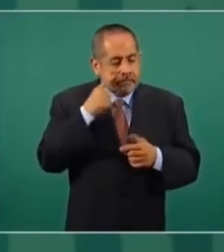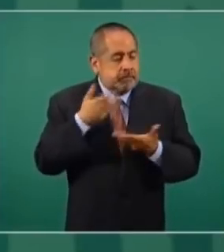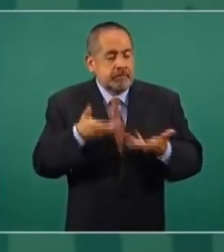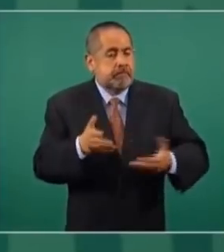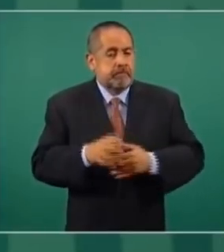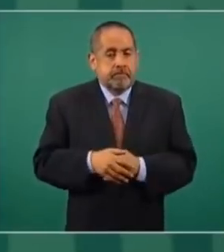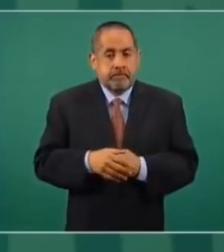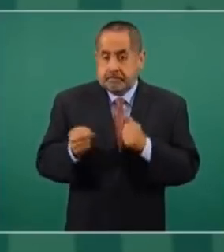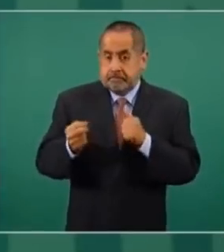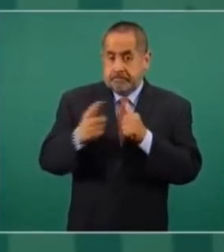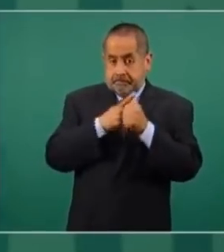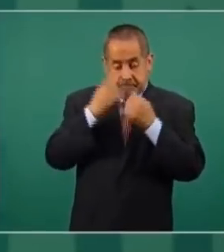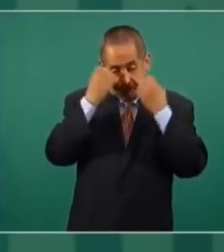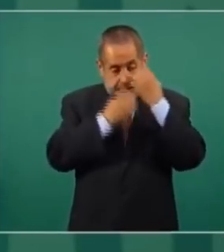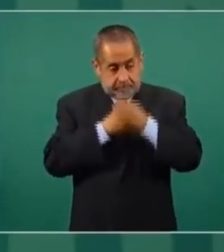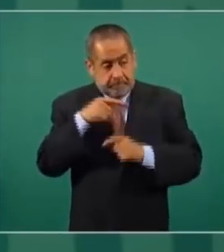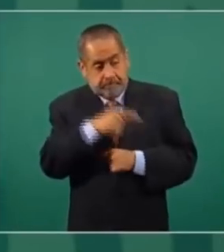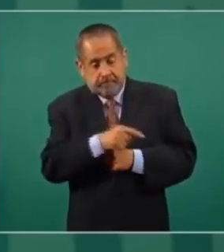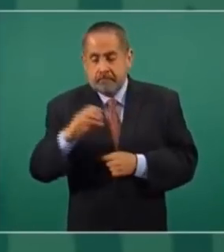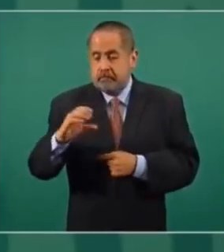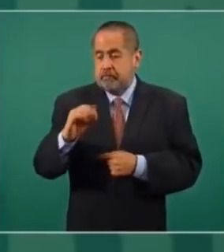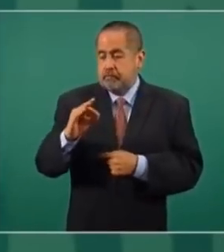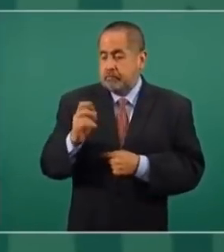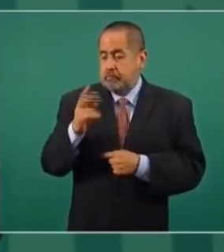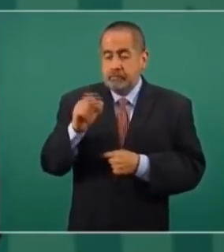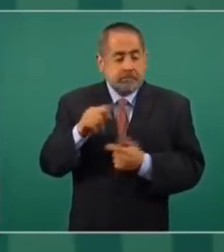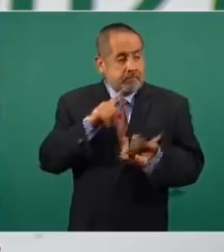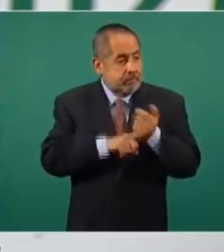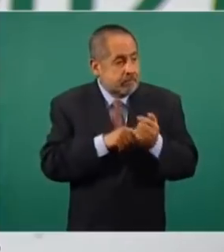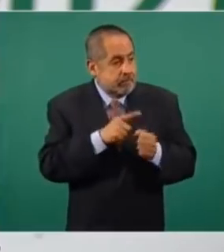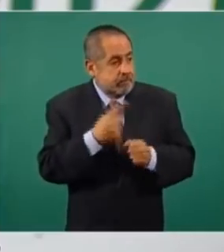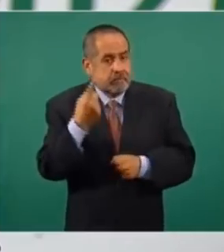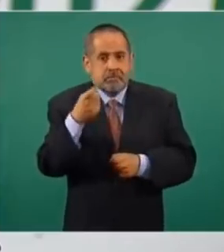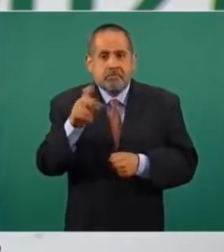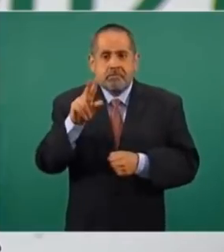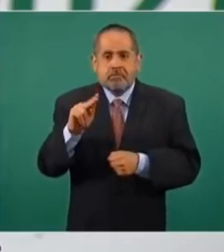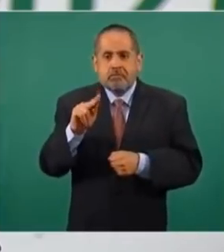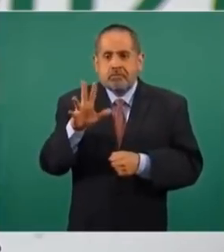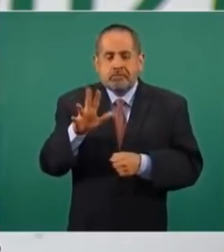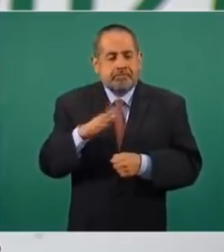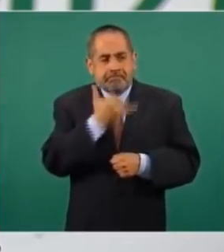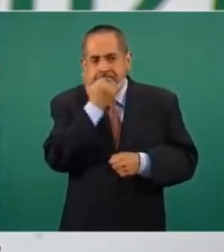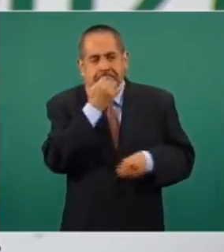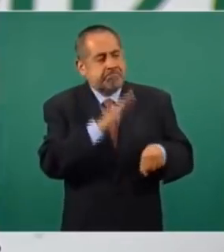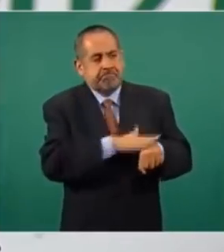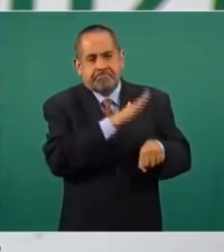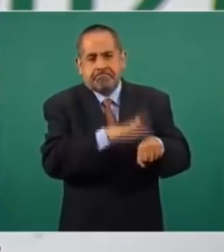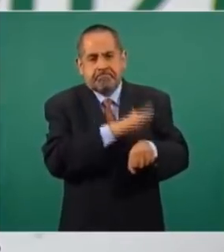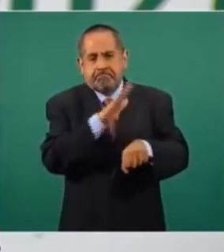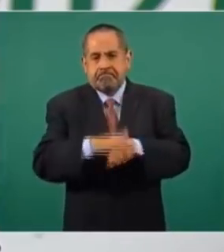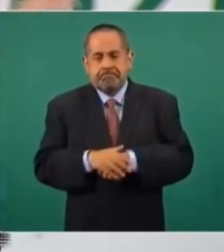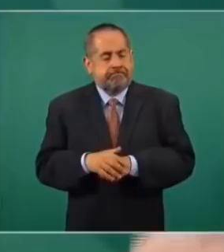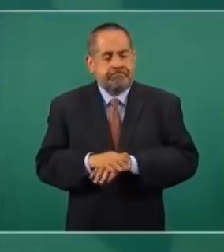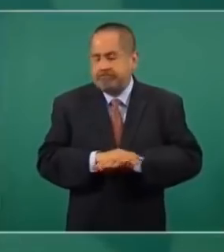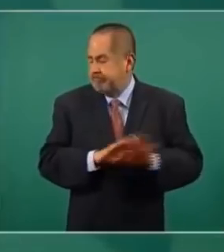primera inspección que le hizo COFEPRIS a Leomont hubo 185 observaciones. Tuvieron casi que hacer otra